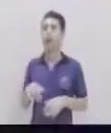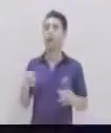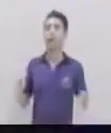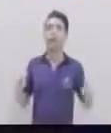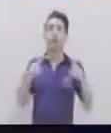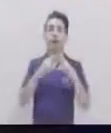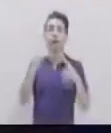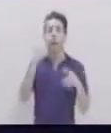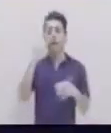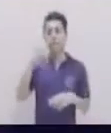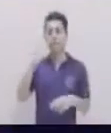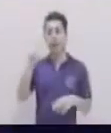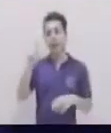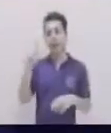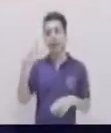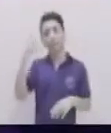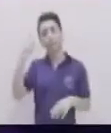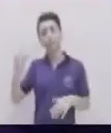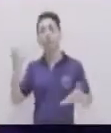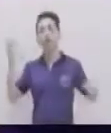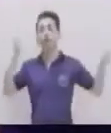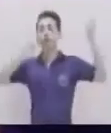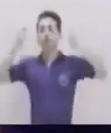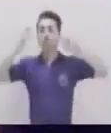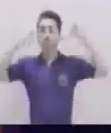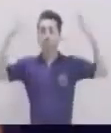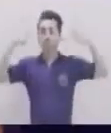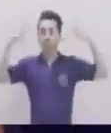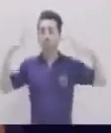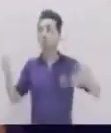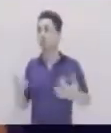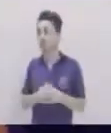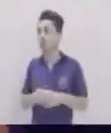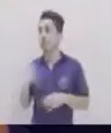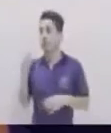lugar para bañarse. Estos son guardianes y también nos